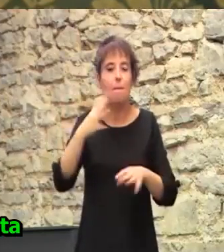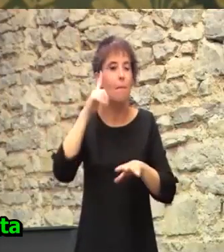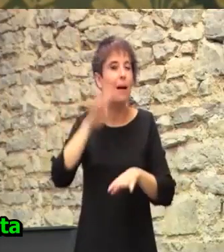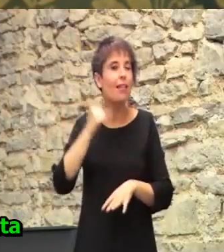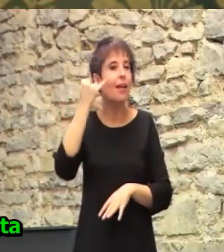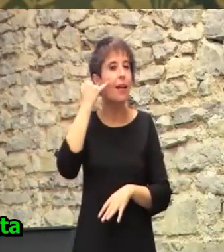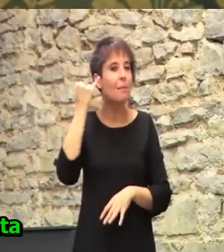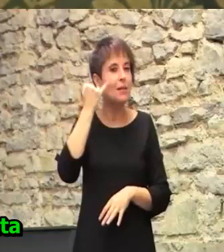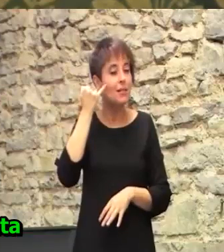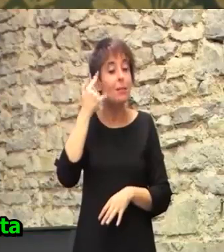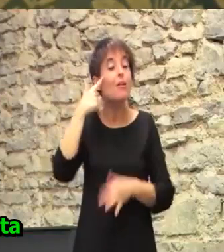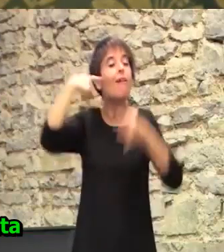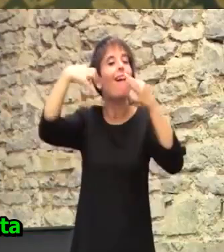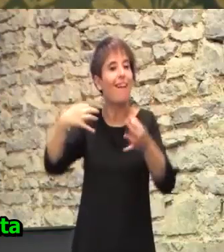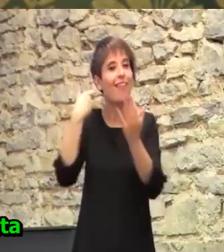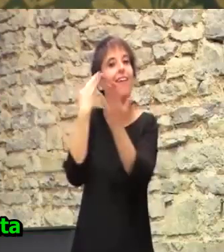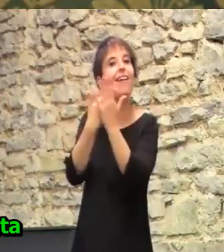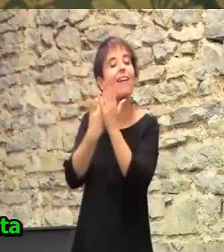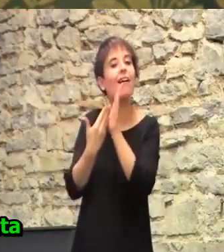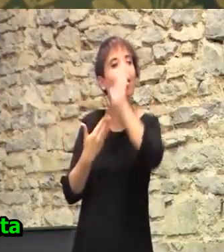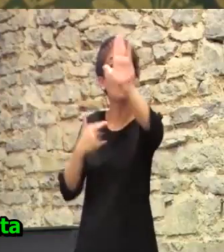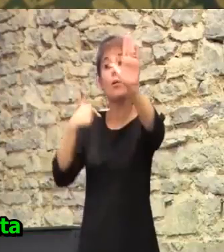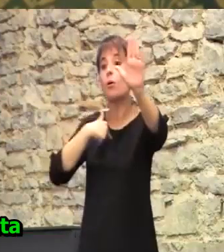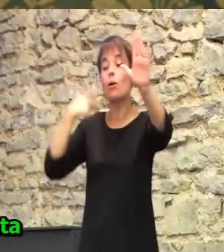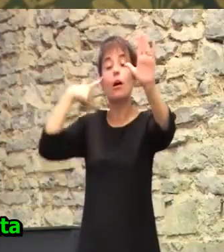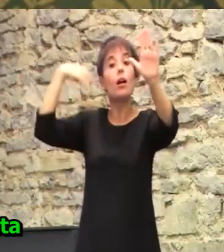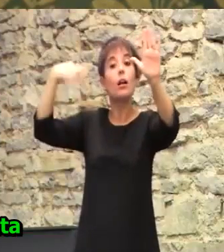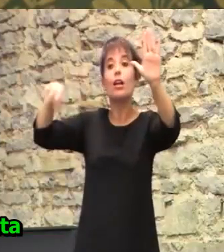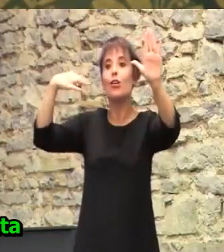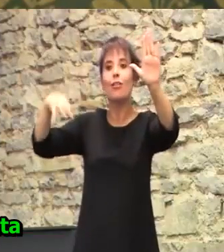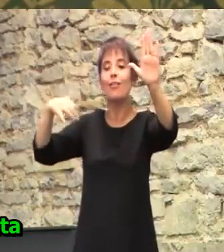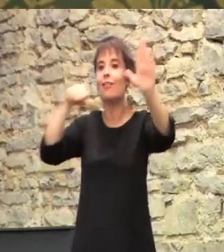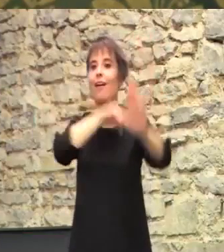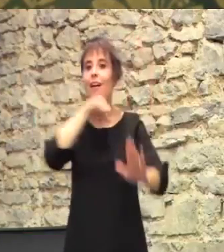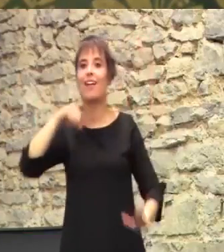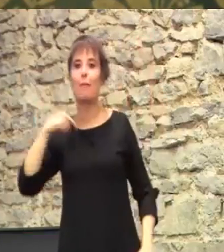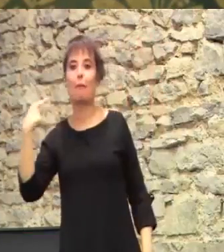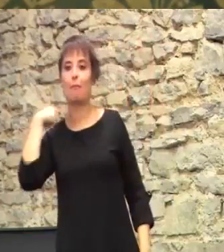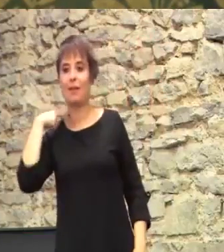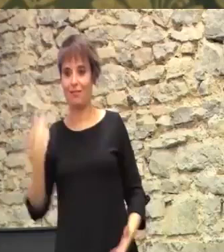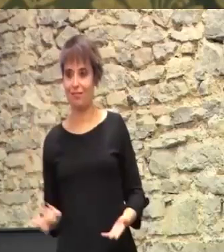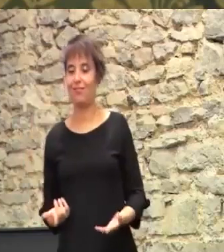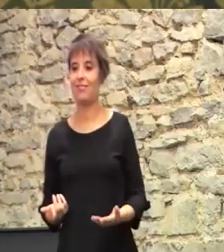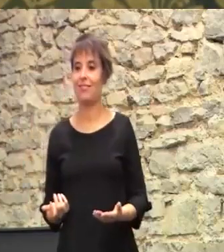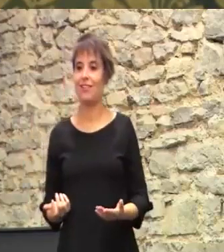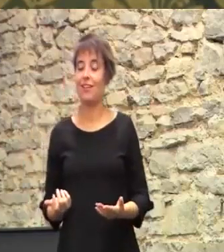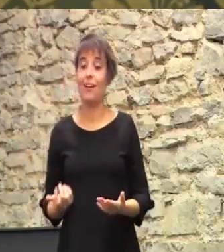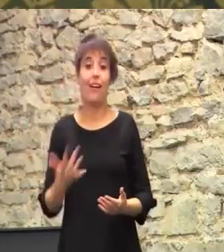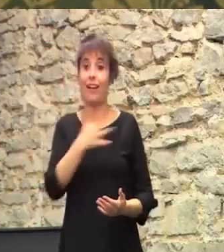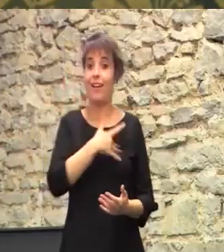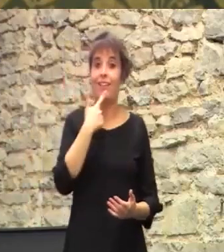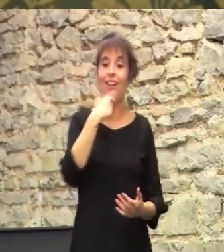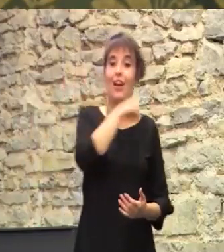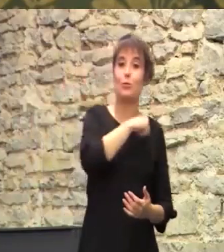y que muestran como una sin darse cuenta se queda sin la independencia a pesar se queda sin la autonomía